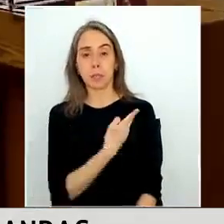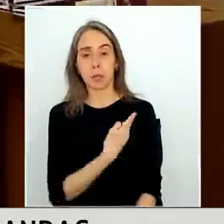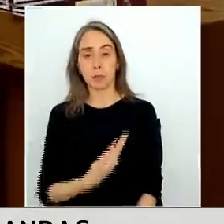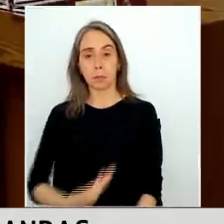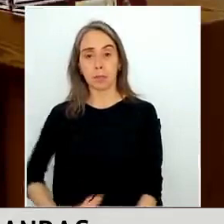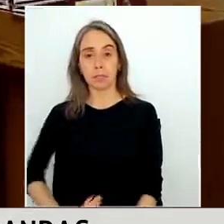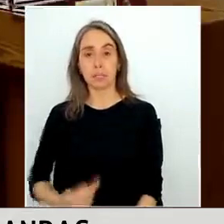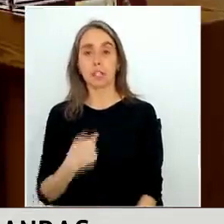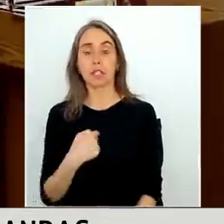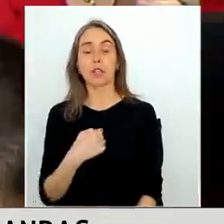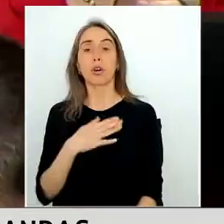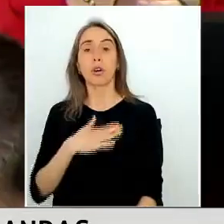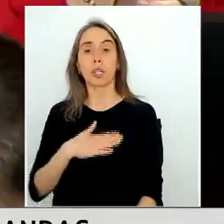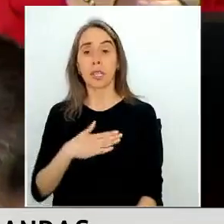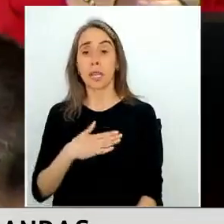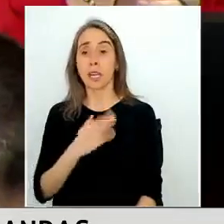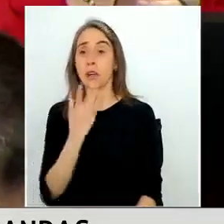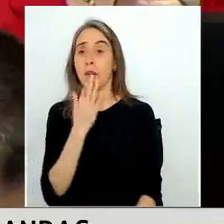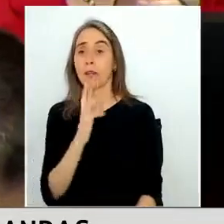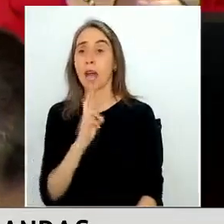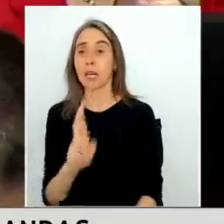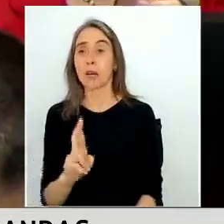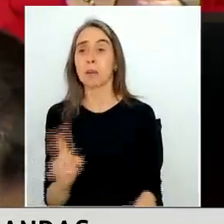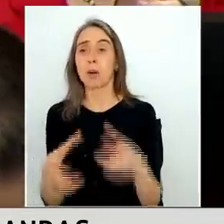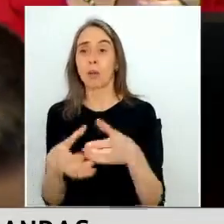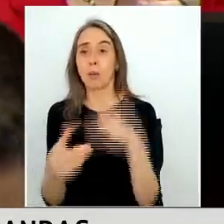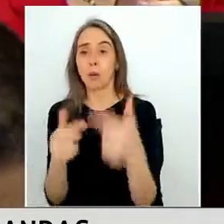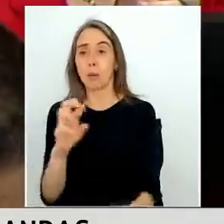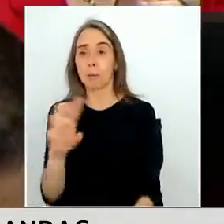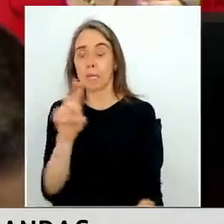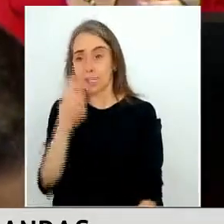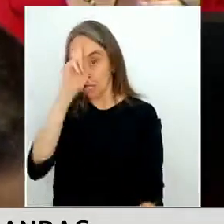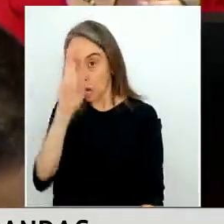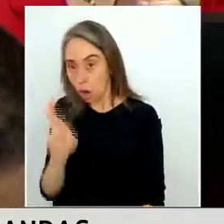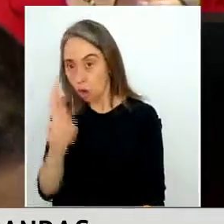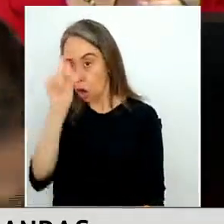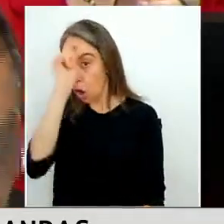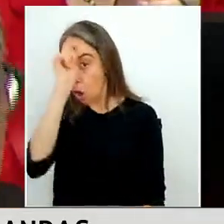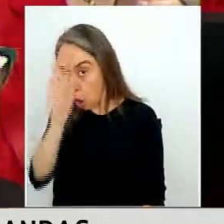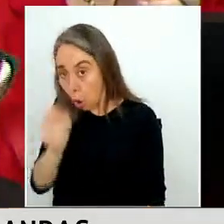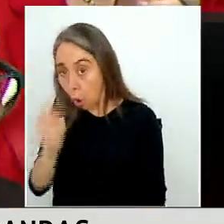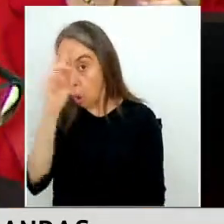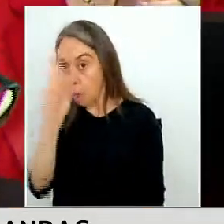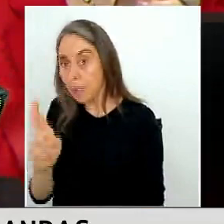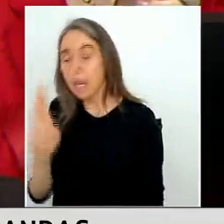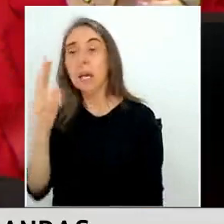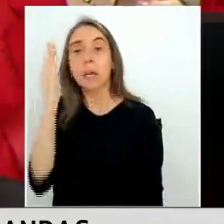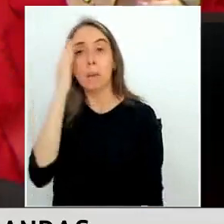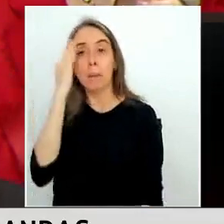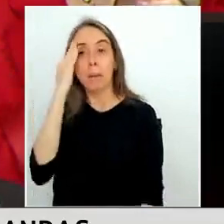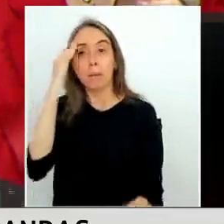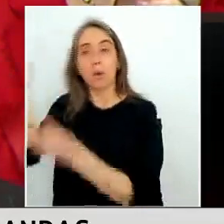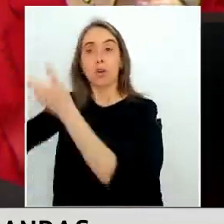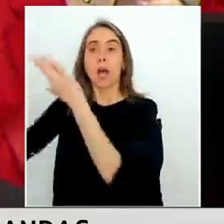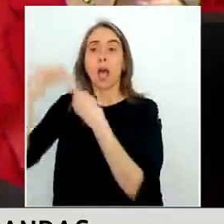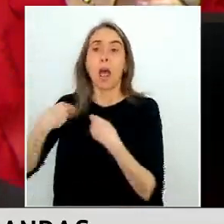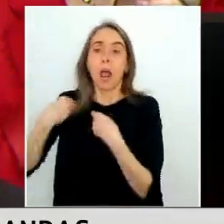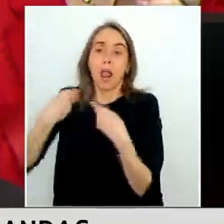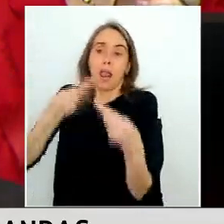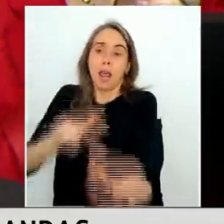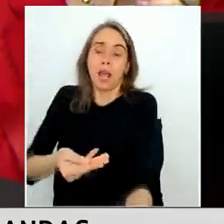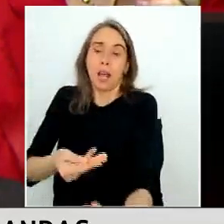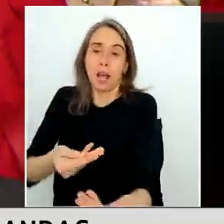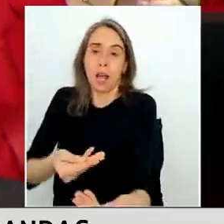hablar en representación del partido socialista para honrar y homenajear también la memoria el legado absolutamente